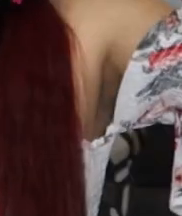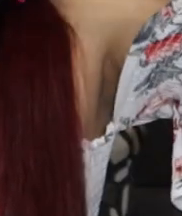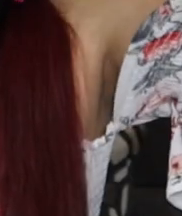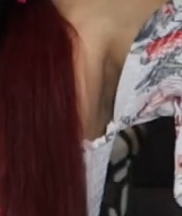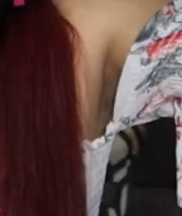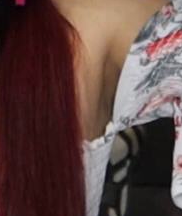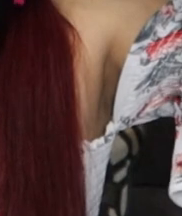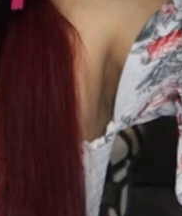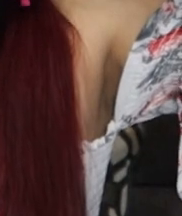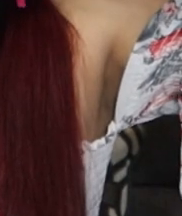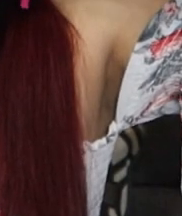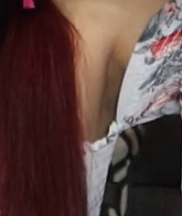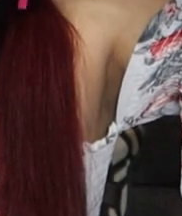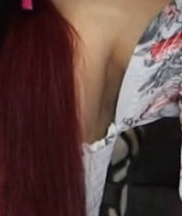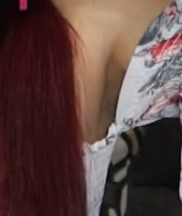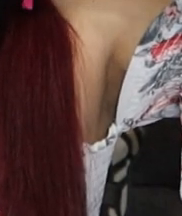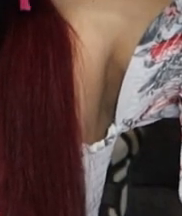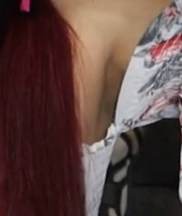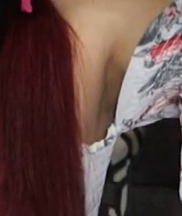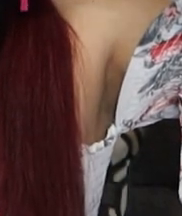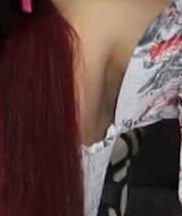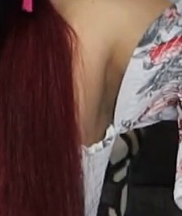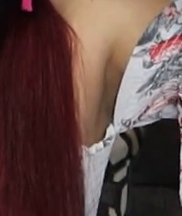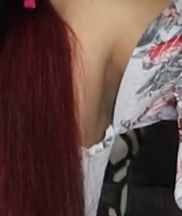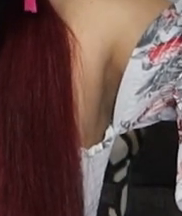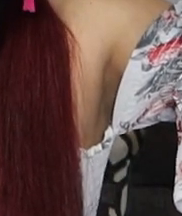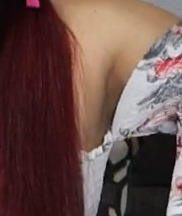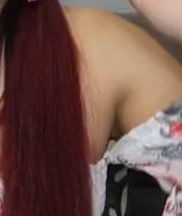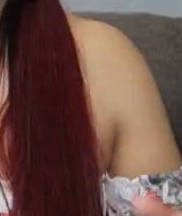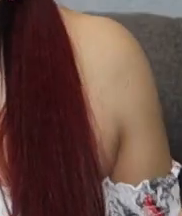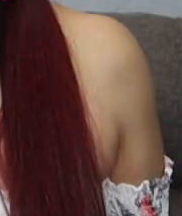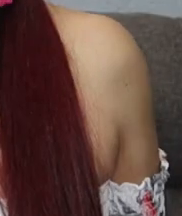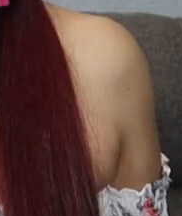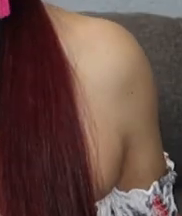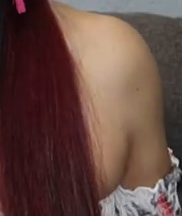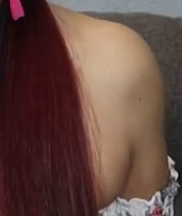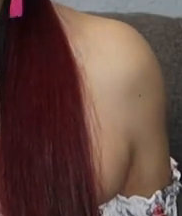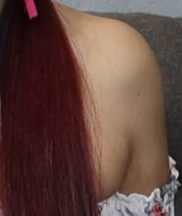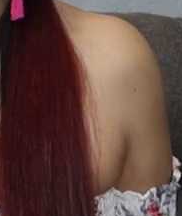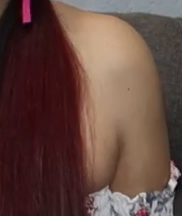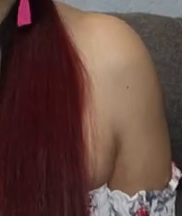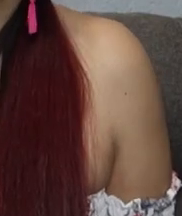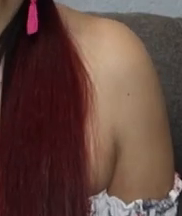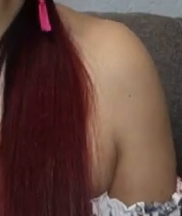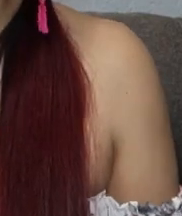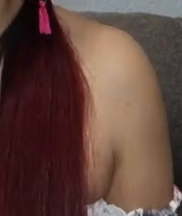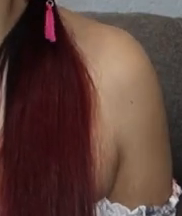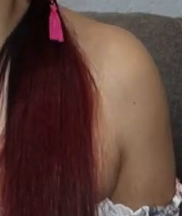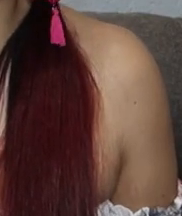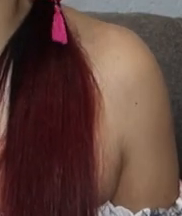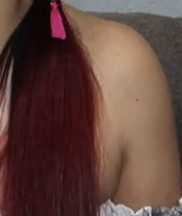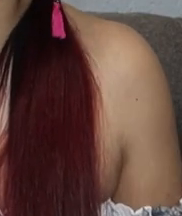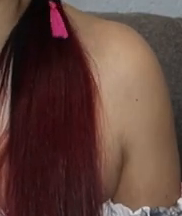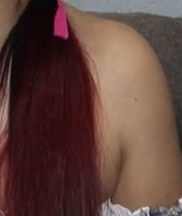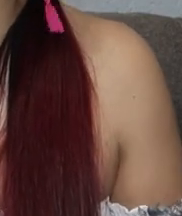ni por dónde empezar, estoy con estrés y con pena ajena. Lo primero que debo decir es que menos